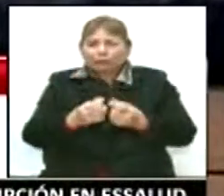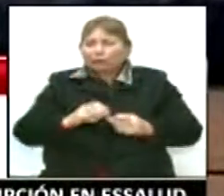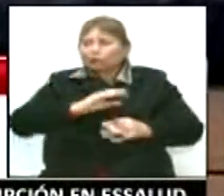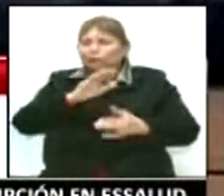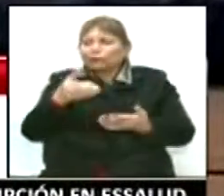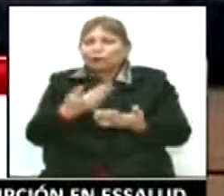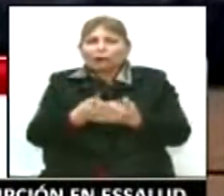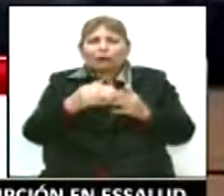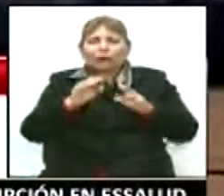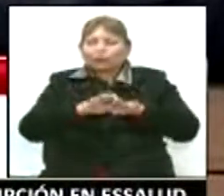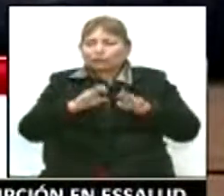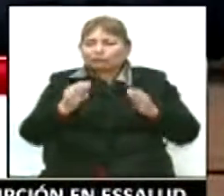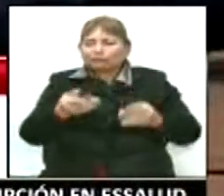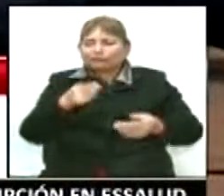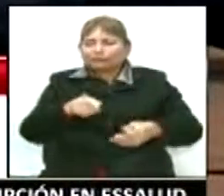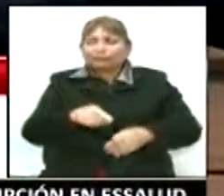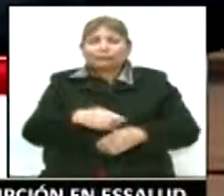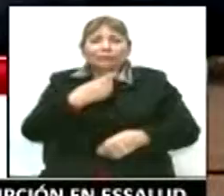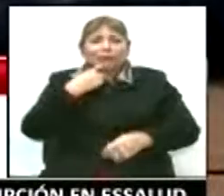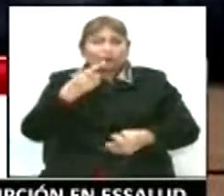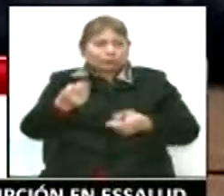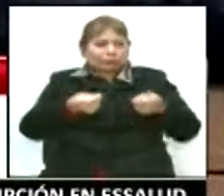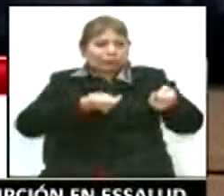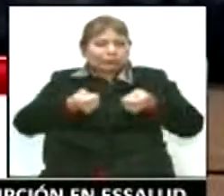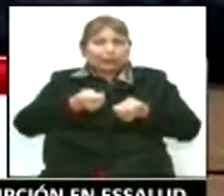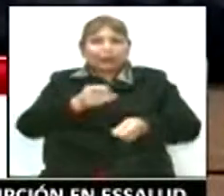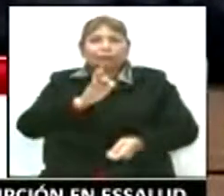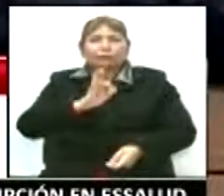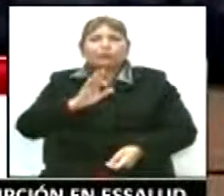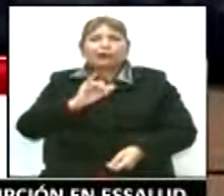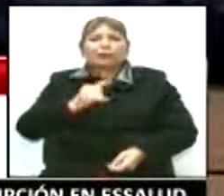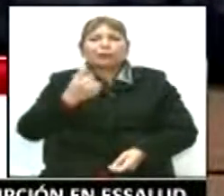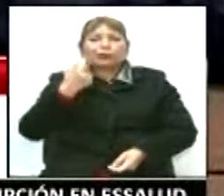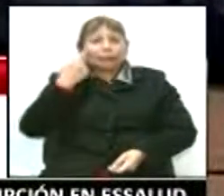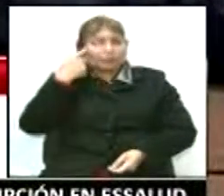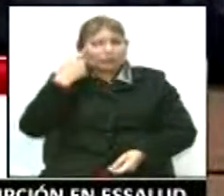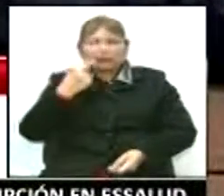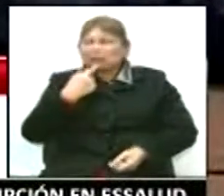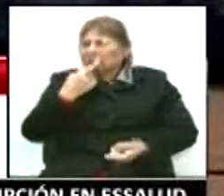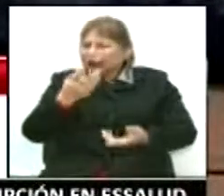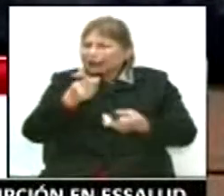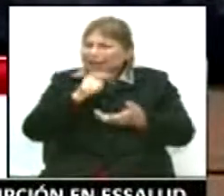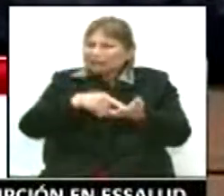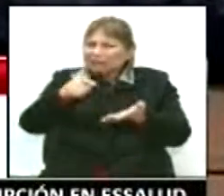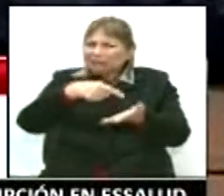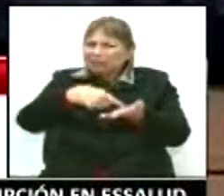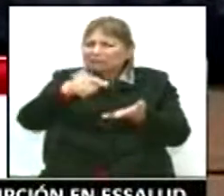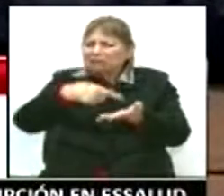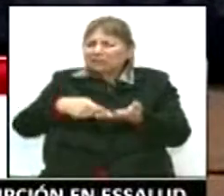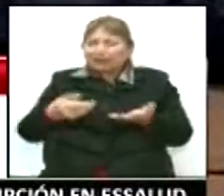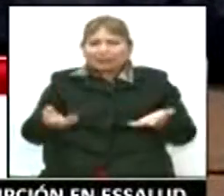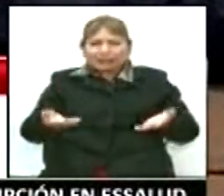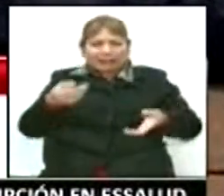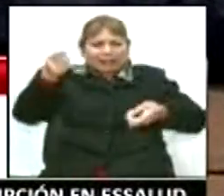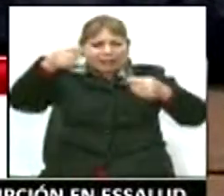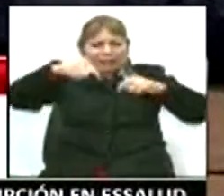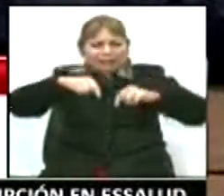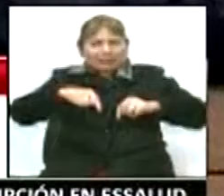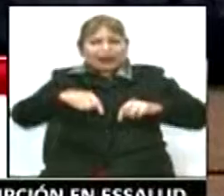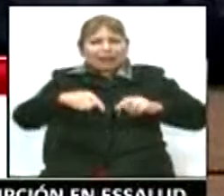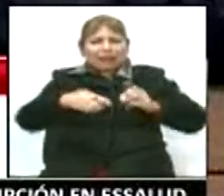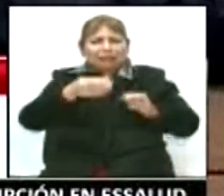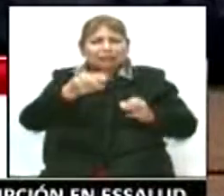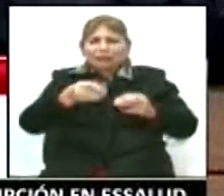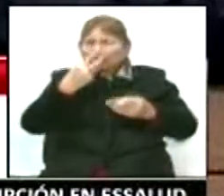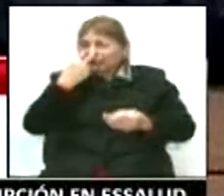directiva están ahí, son militantes del fujimorismo. Entonces, ellos mismos han remitido los temas acá en la Comisión de Justicia, por eso